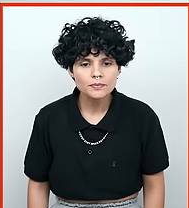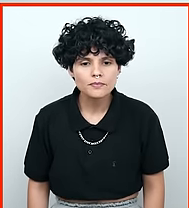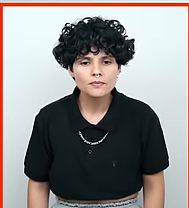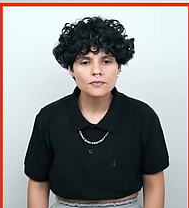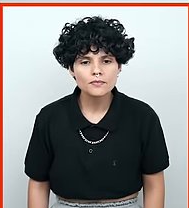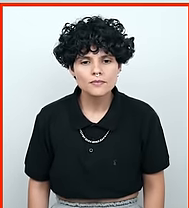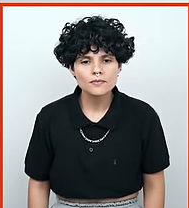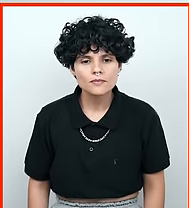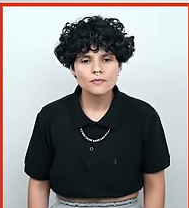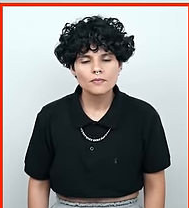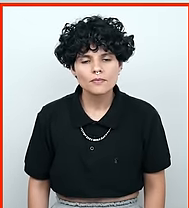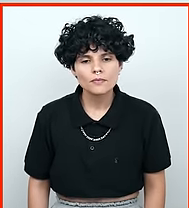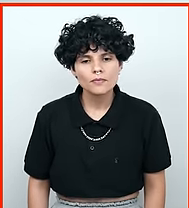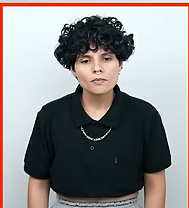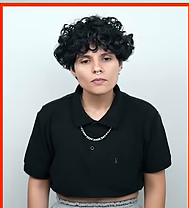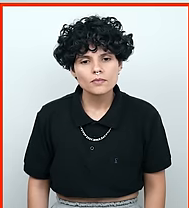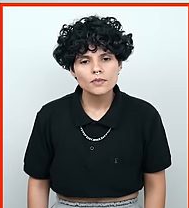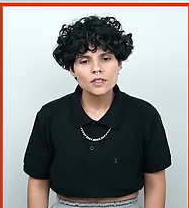muchísimo.